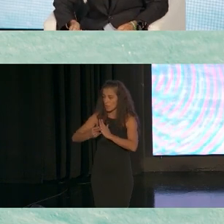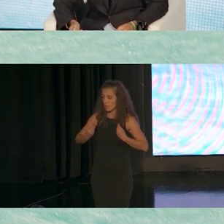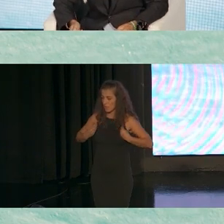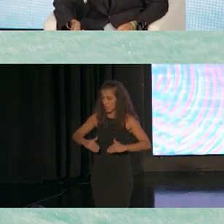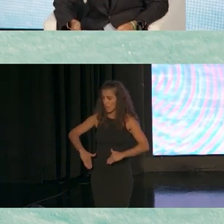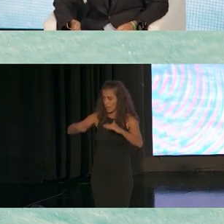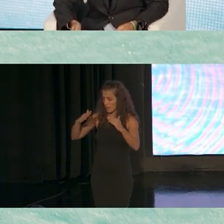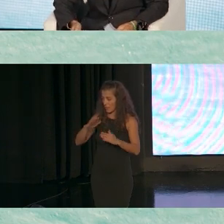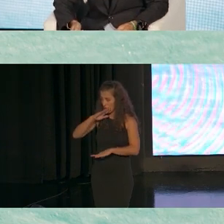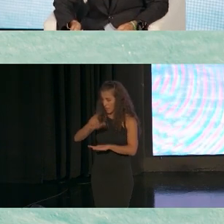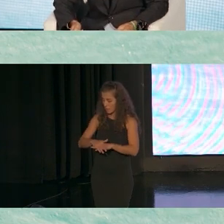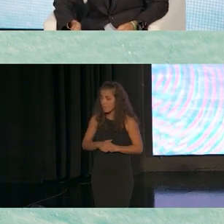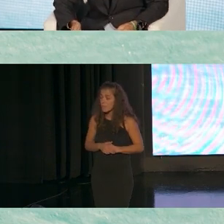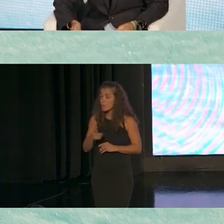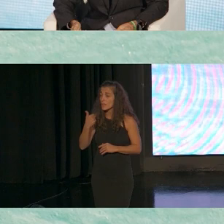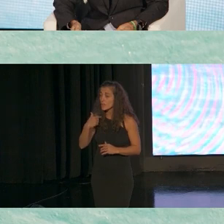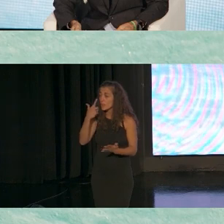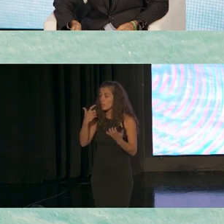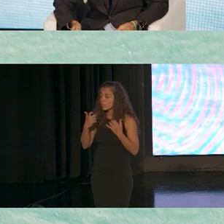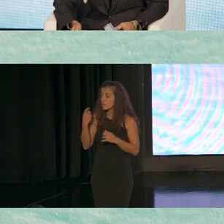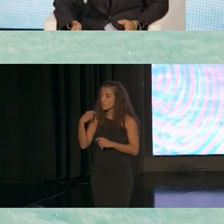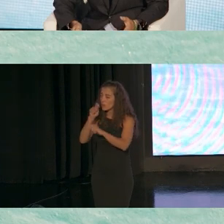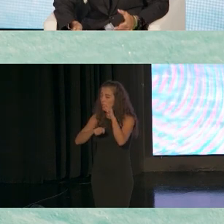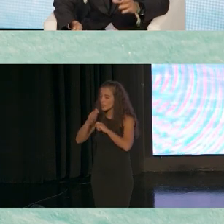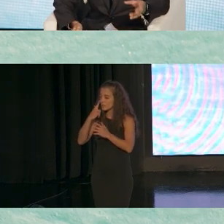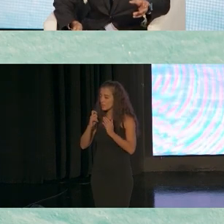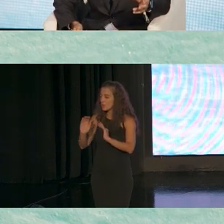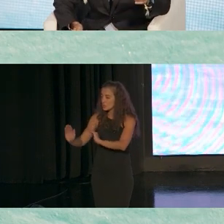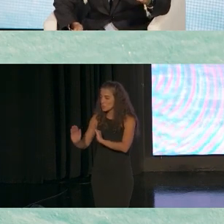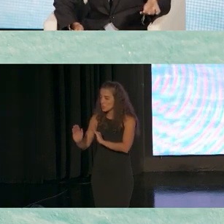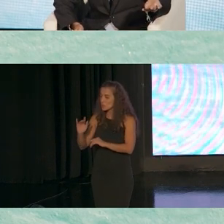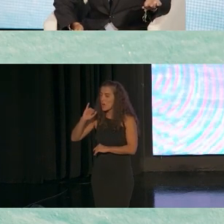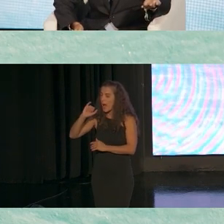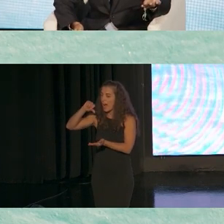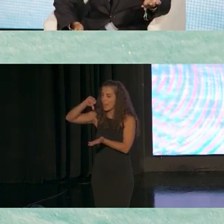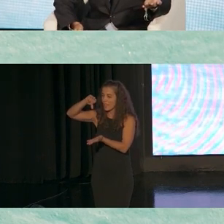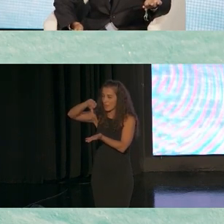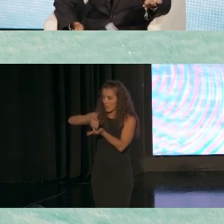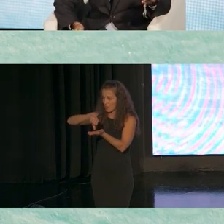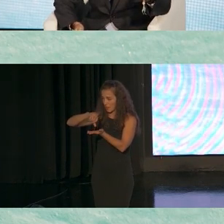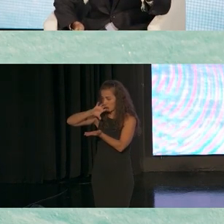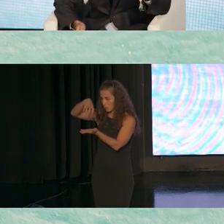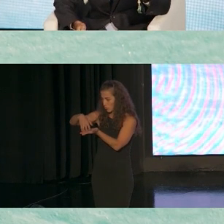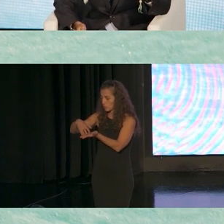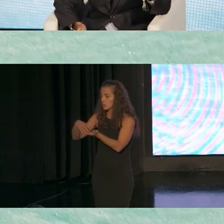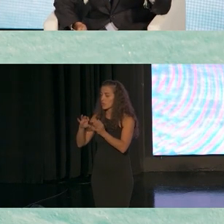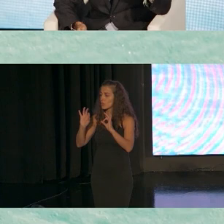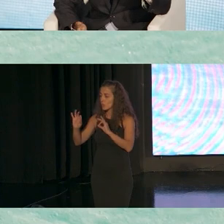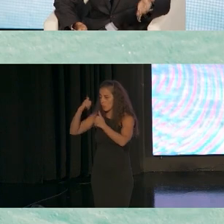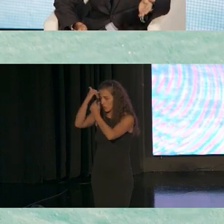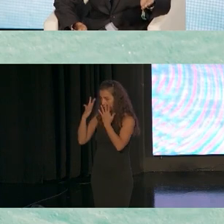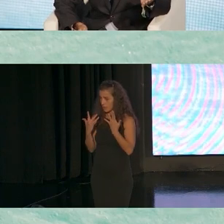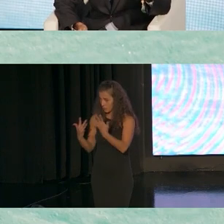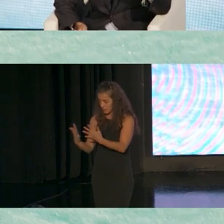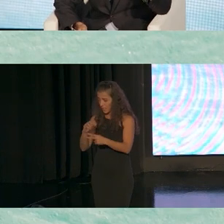bueno yo destacaría de astrapace que tiene centro de atención temprana tiene